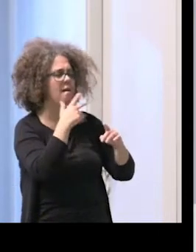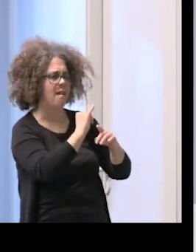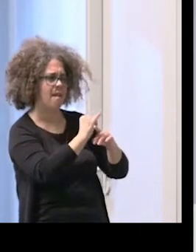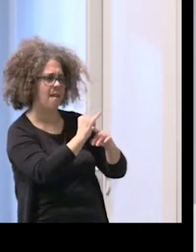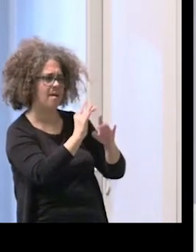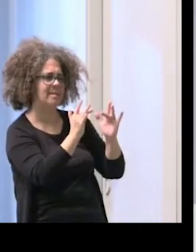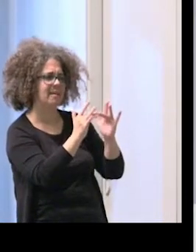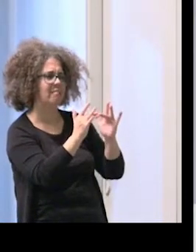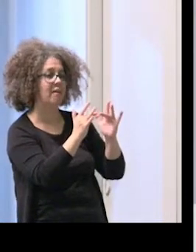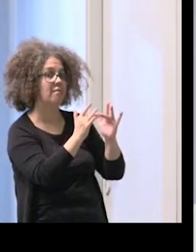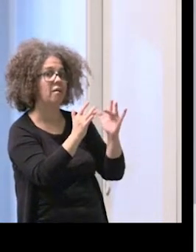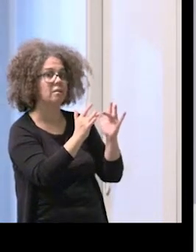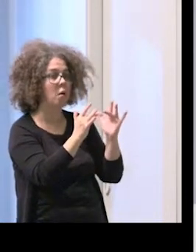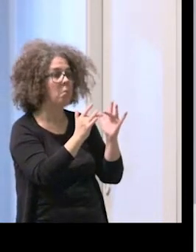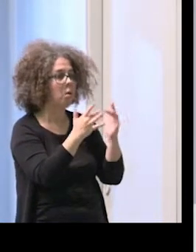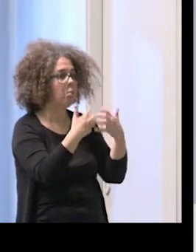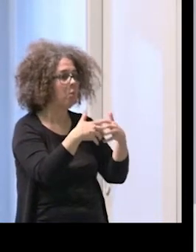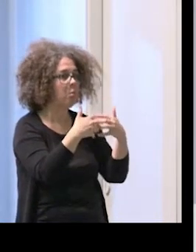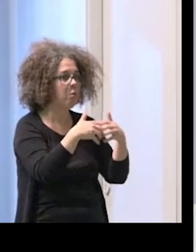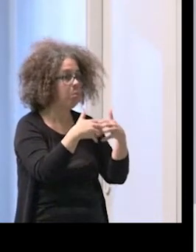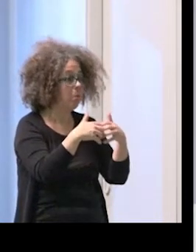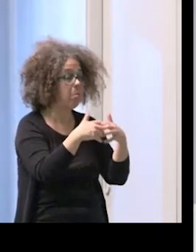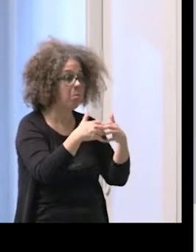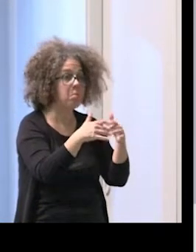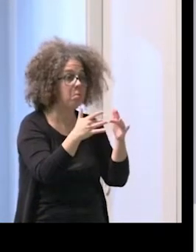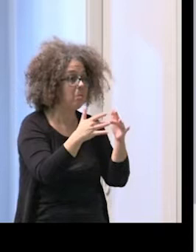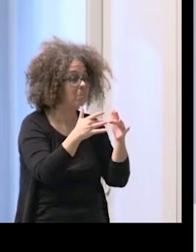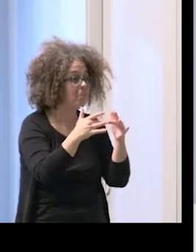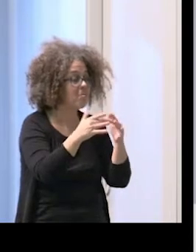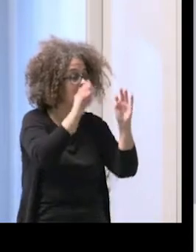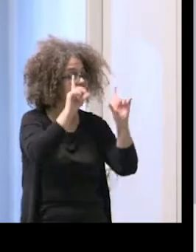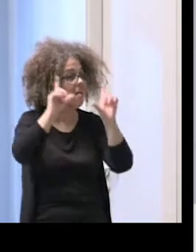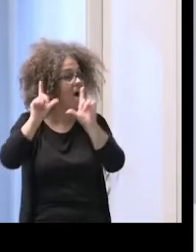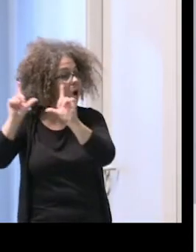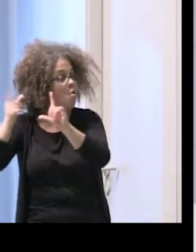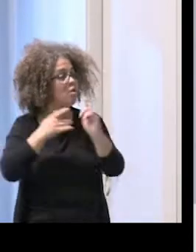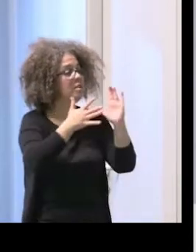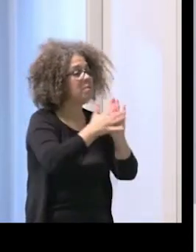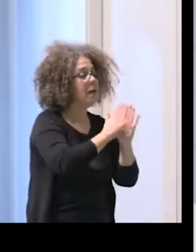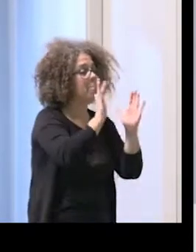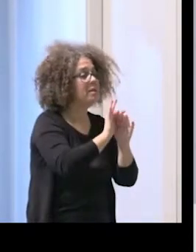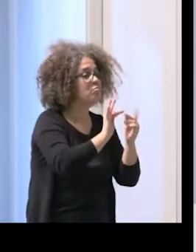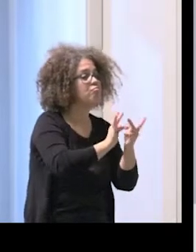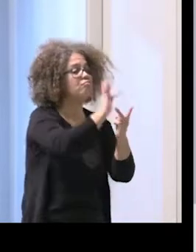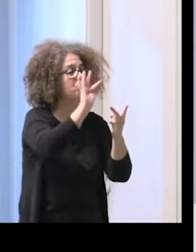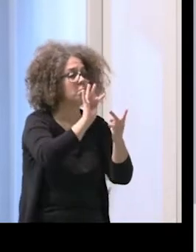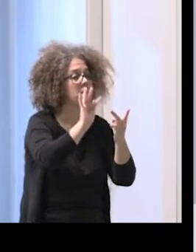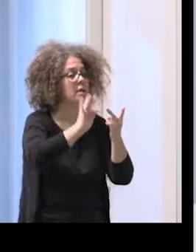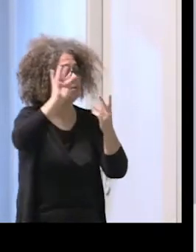haciendo conexiones sinápticas, que son conexiones funcionales. Pero la pregunta más importante aquí es,